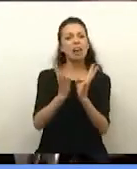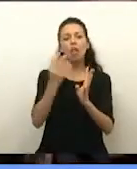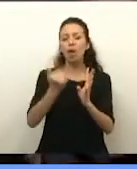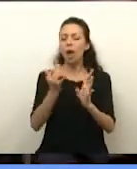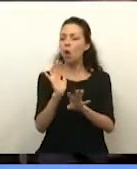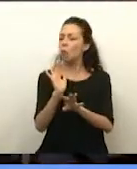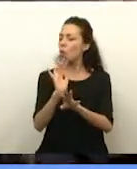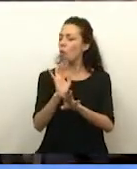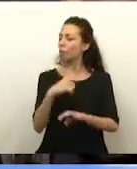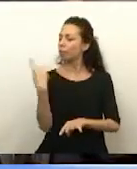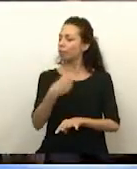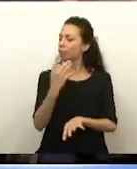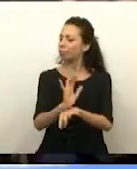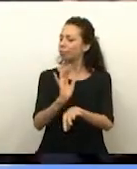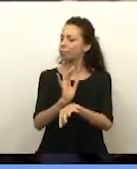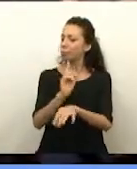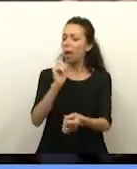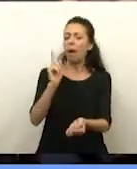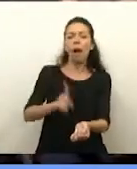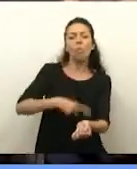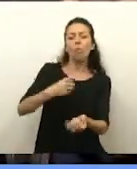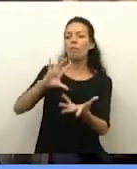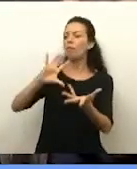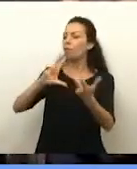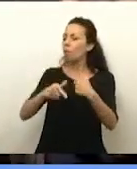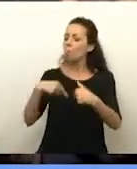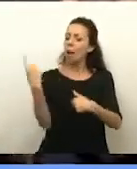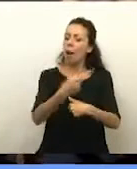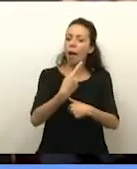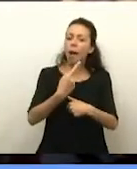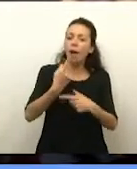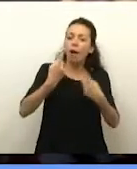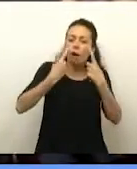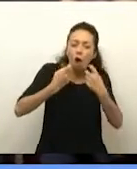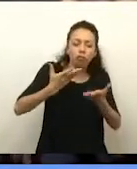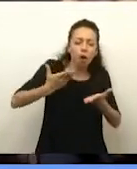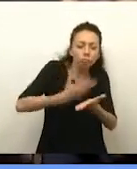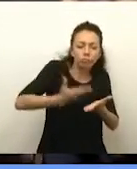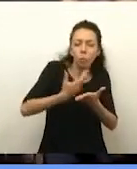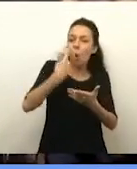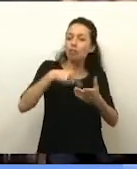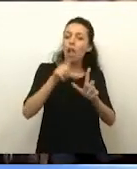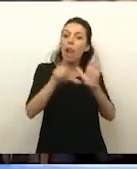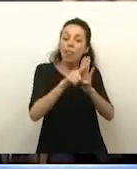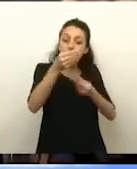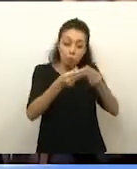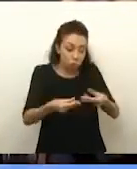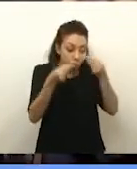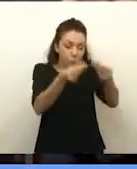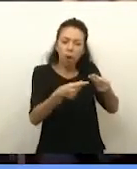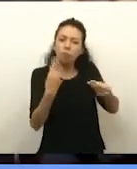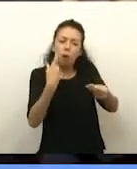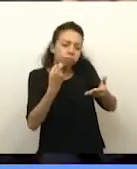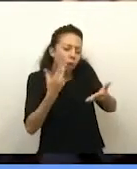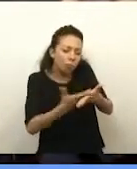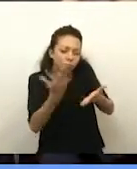de no funcionar como cámara revisora a la hora de tratar la ley de presupuestos no debiera